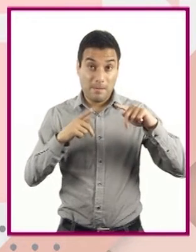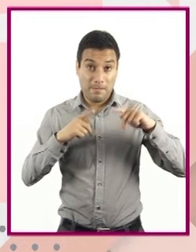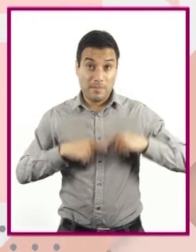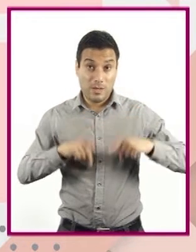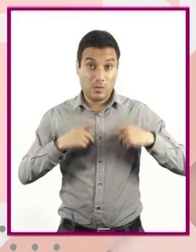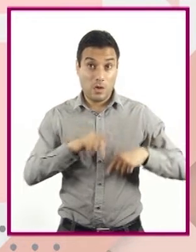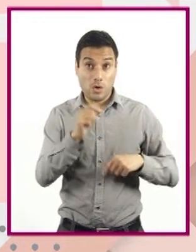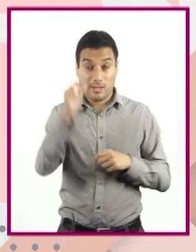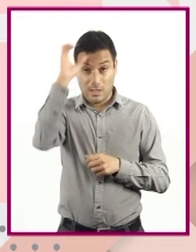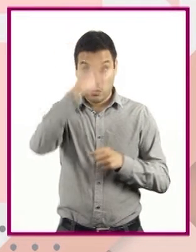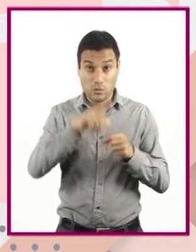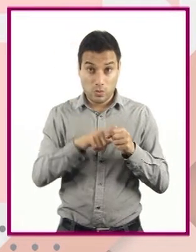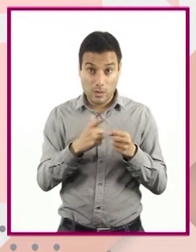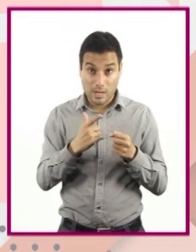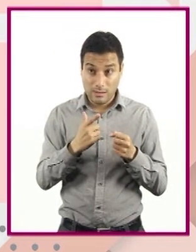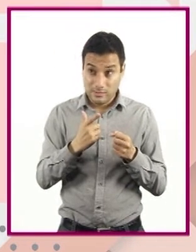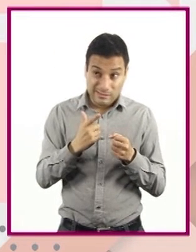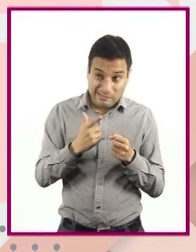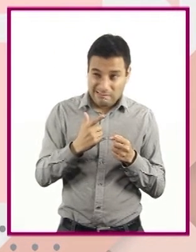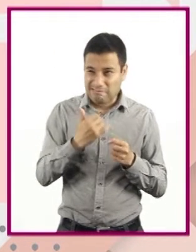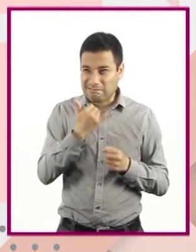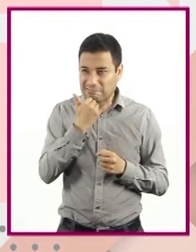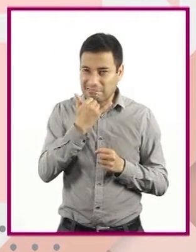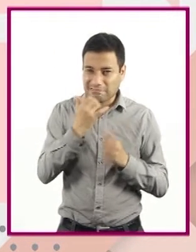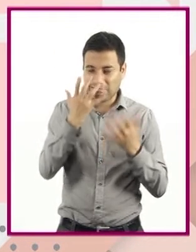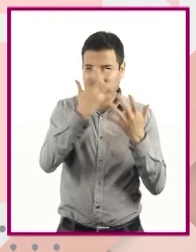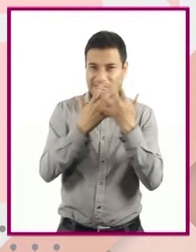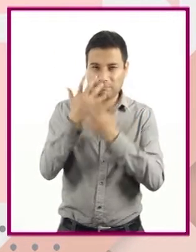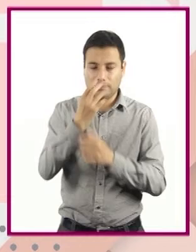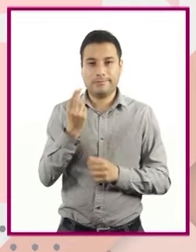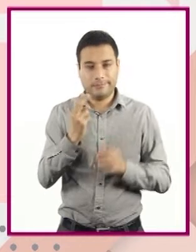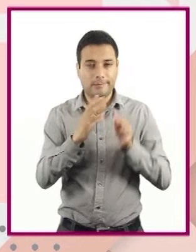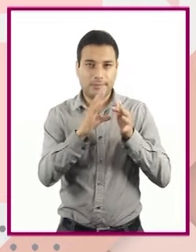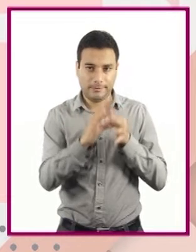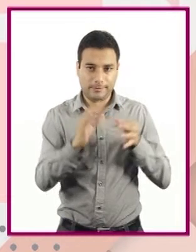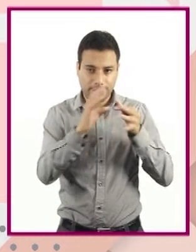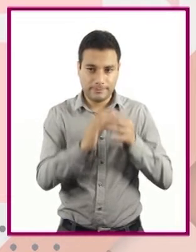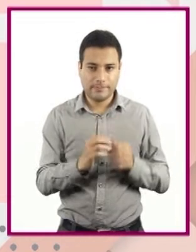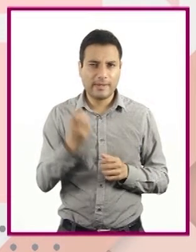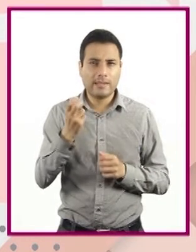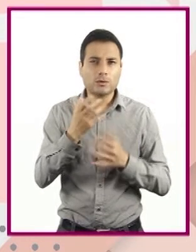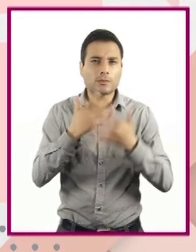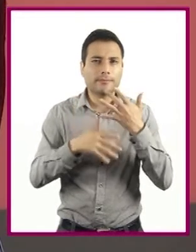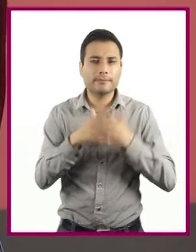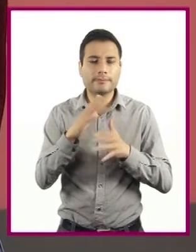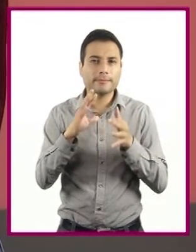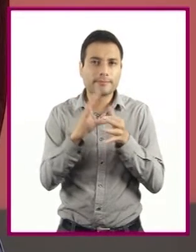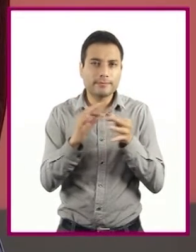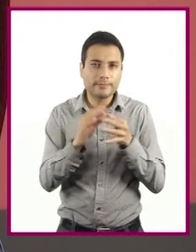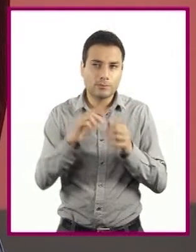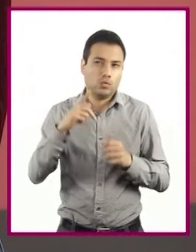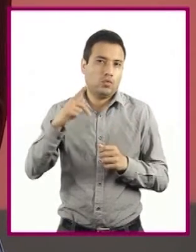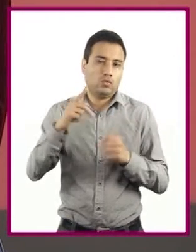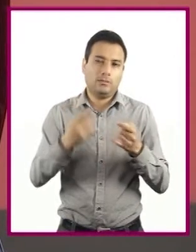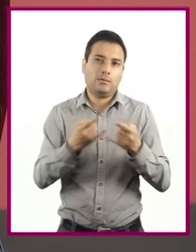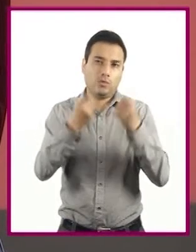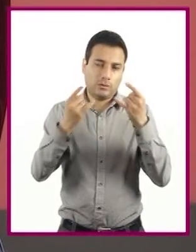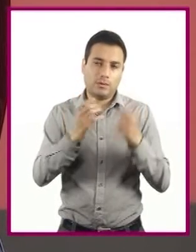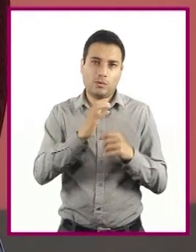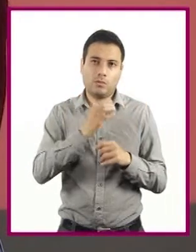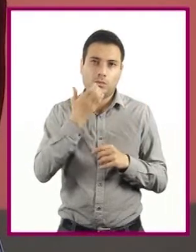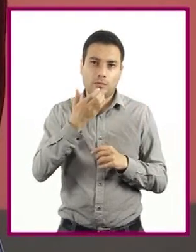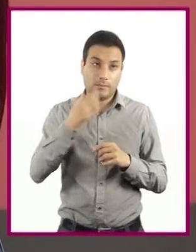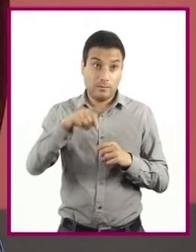cultura china y necesitan ser explicados. Ellos remiten a anécdotas que los extranjeros desconocemos.